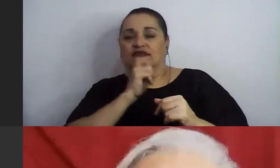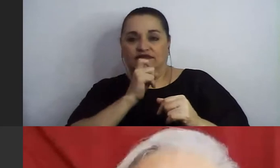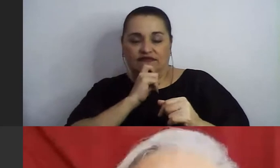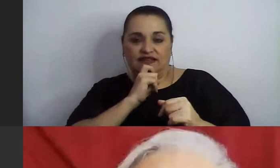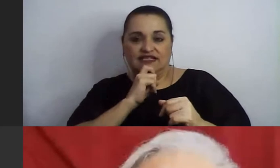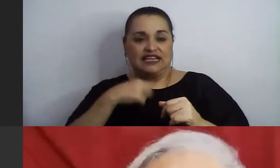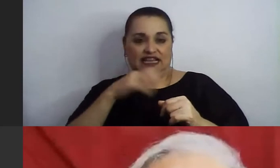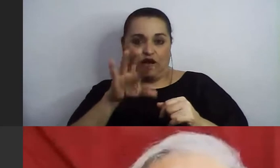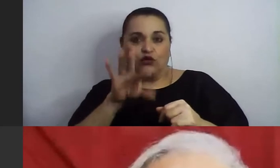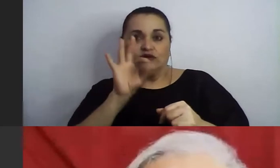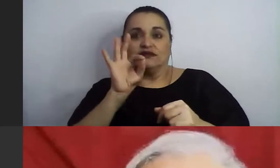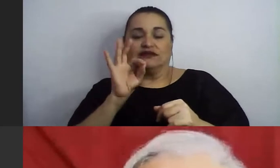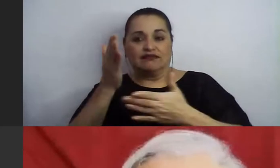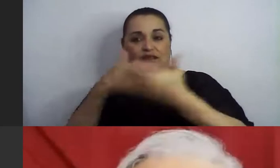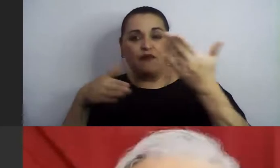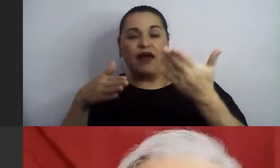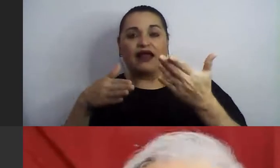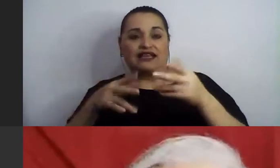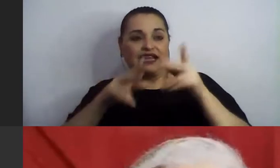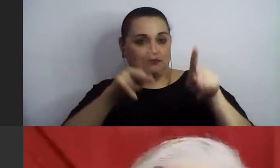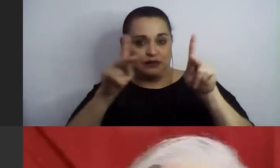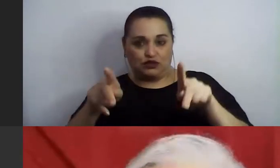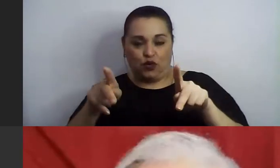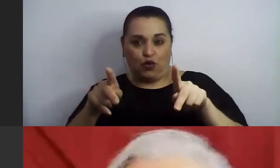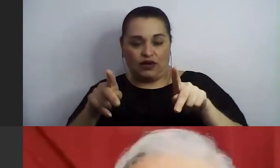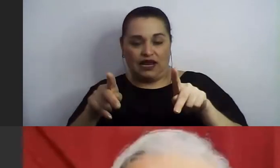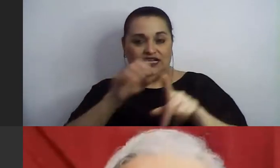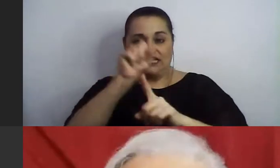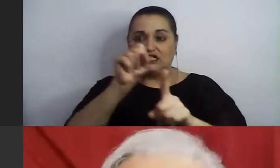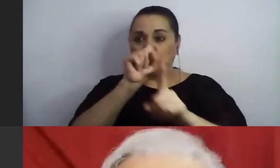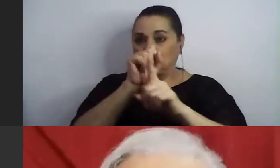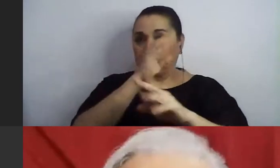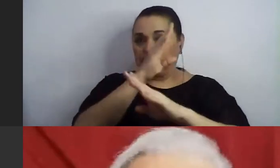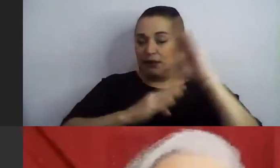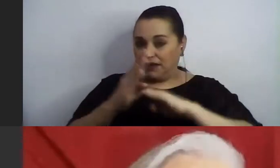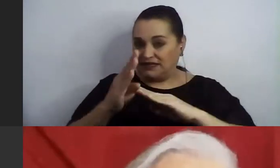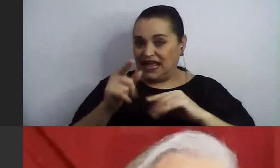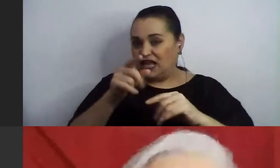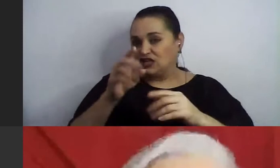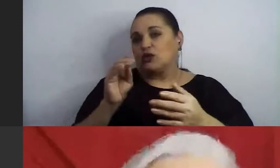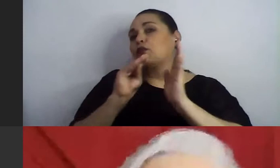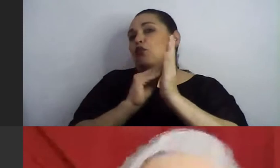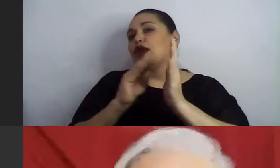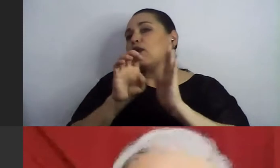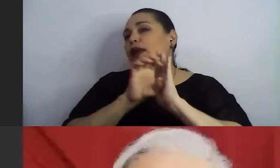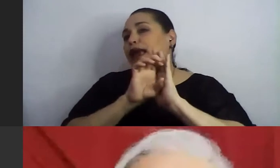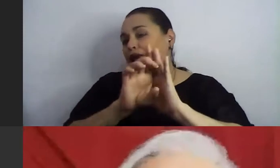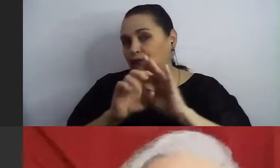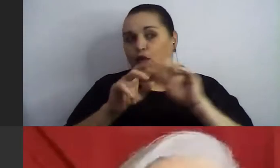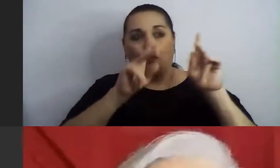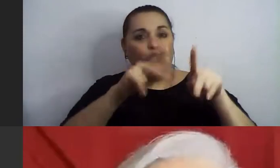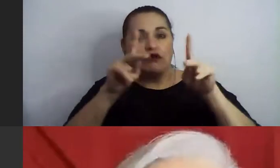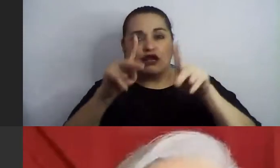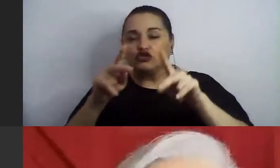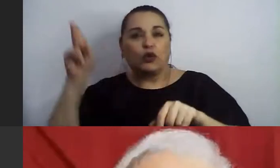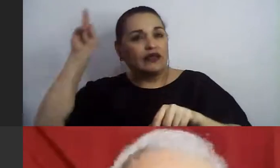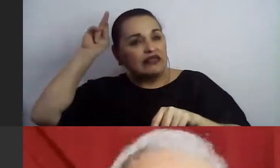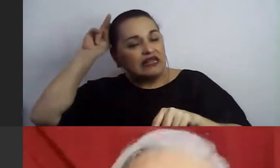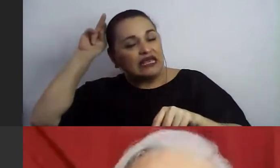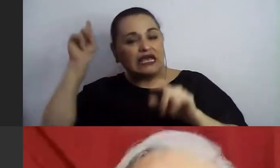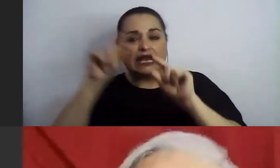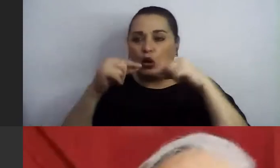conseguir por parte de las personas en situación de discapacidad. Eso por poner un ejemplo, con la población indígena, con los grupos